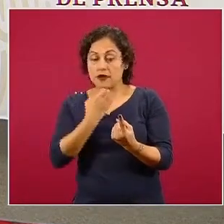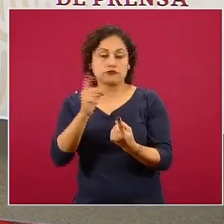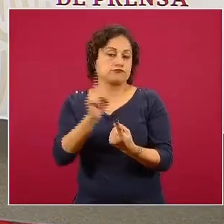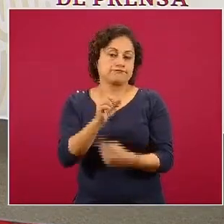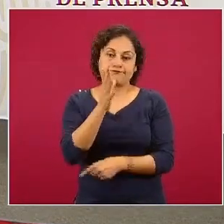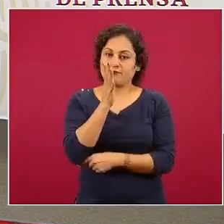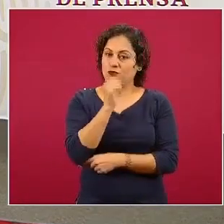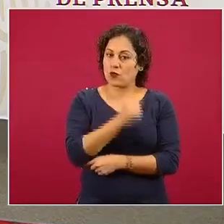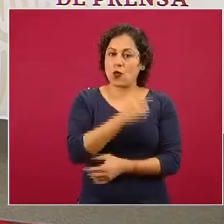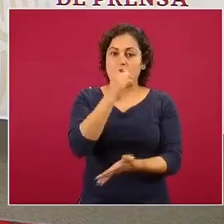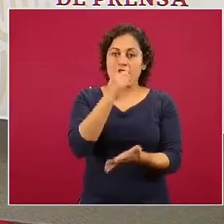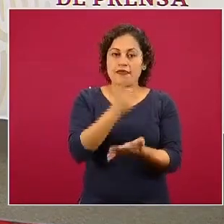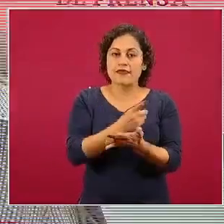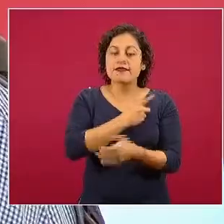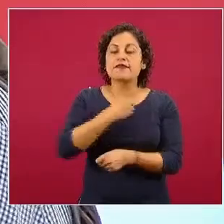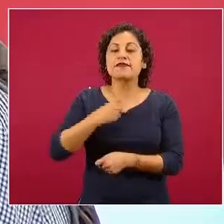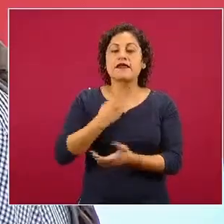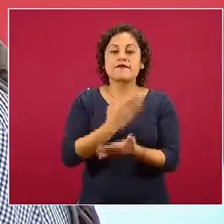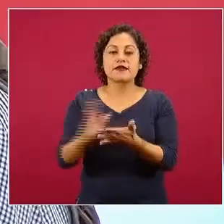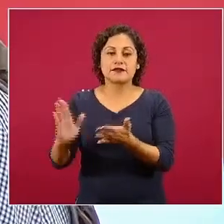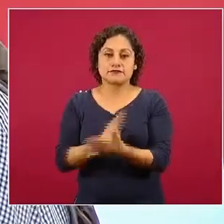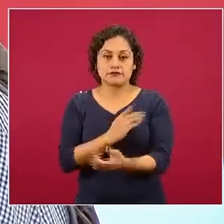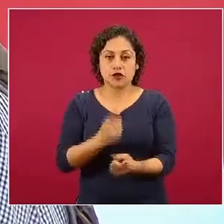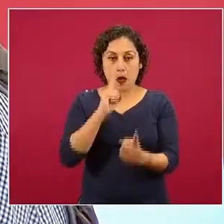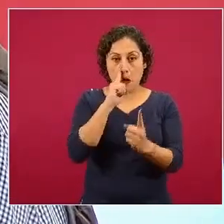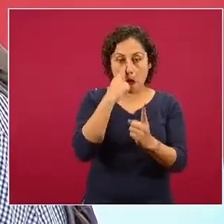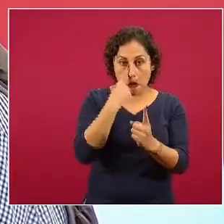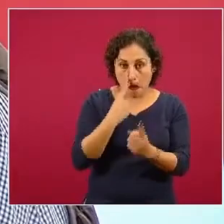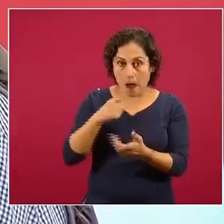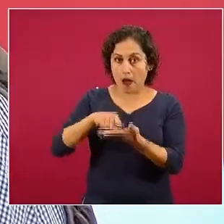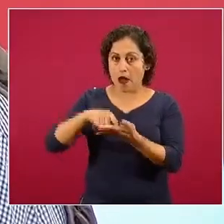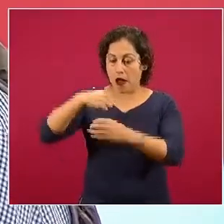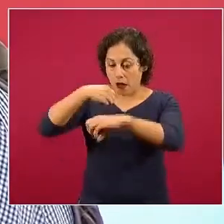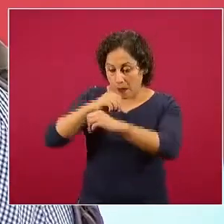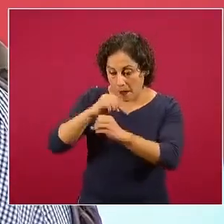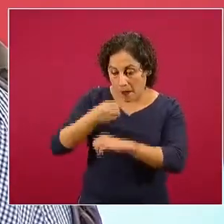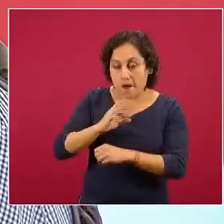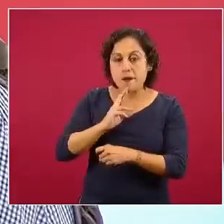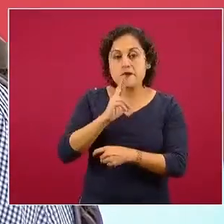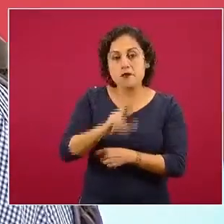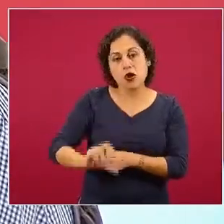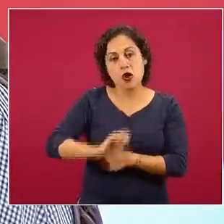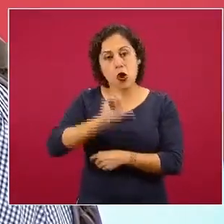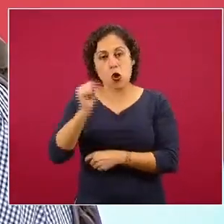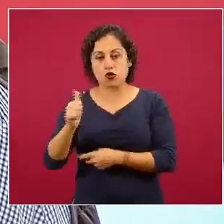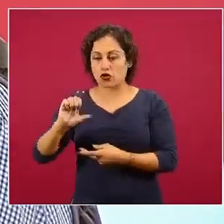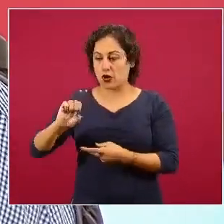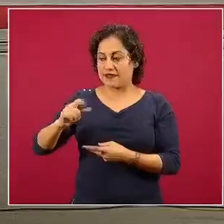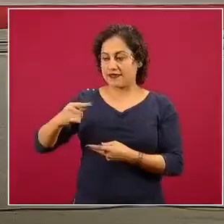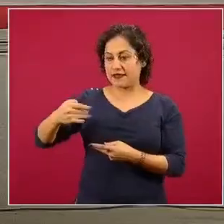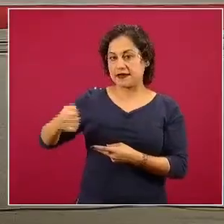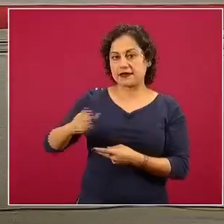que en su momento se utilizó para una, debe de ser diferente.